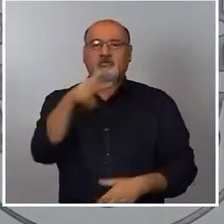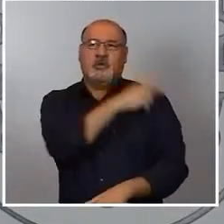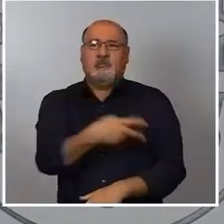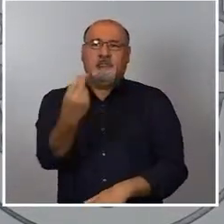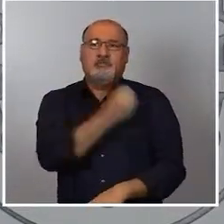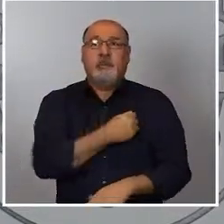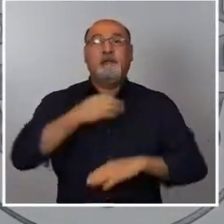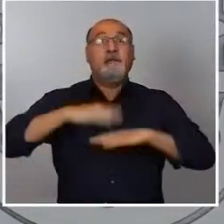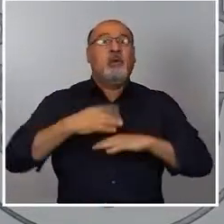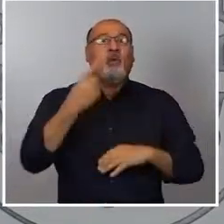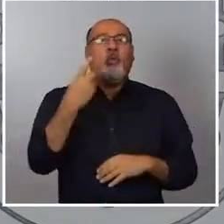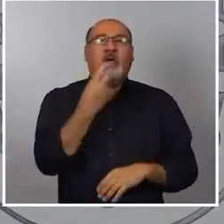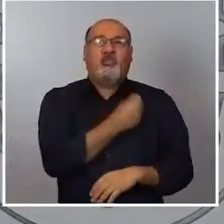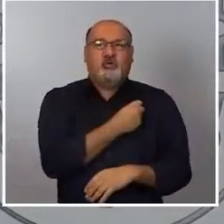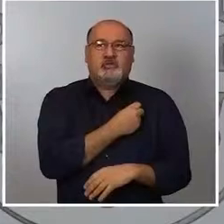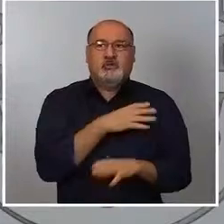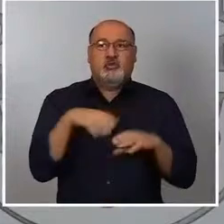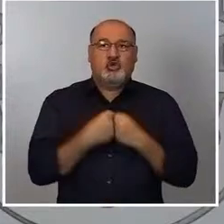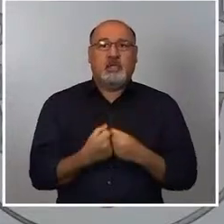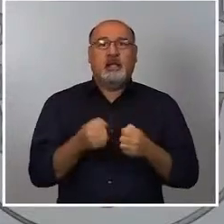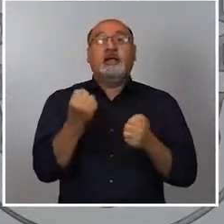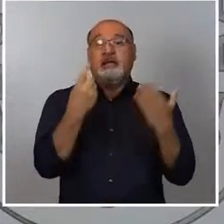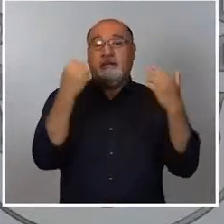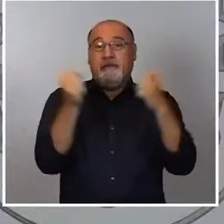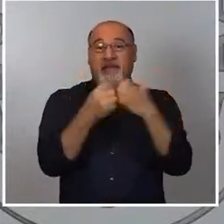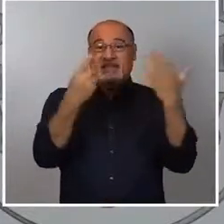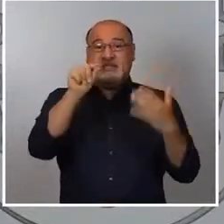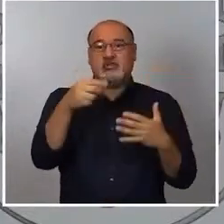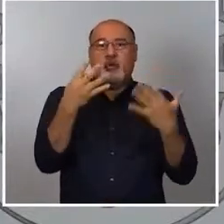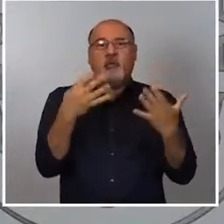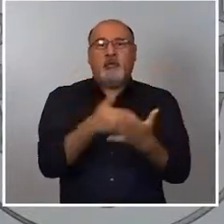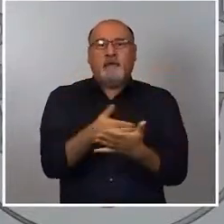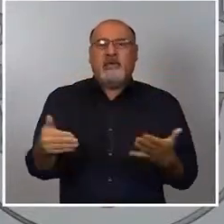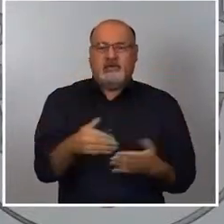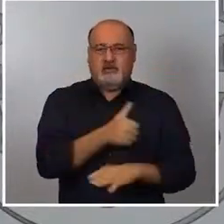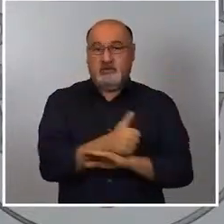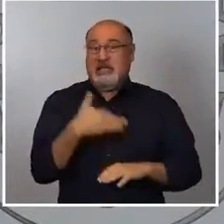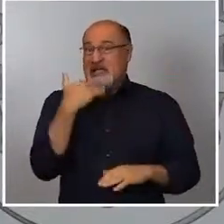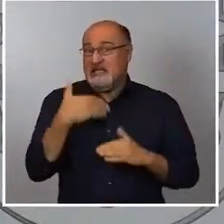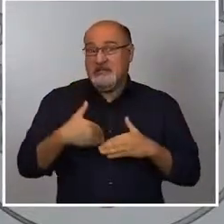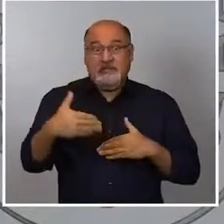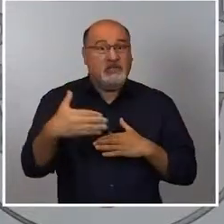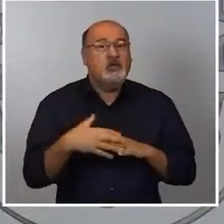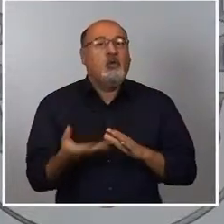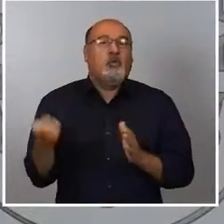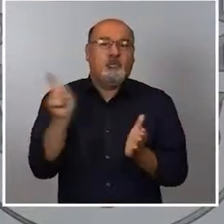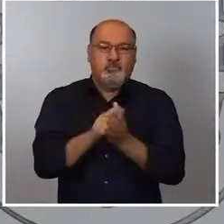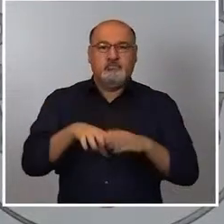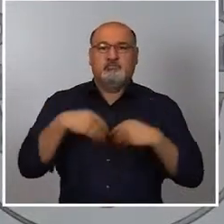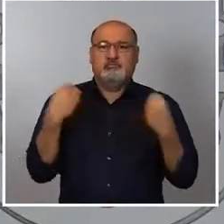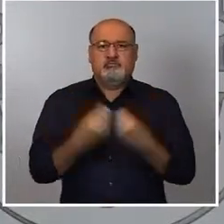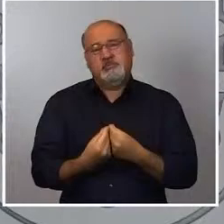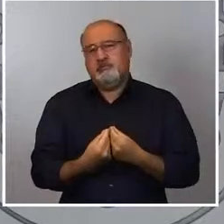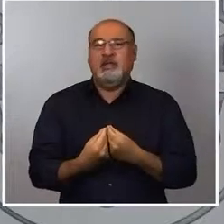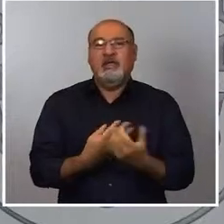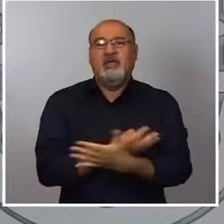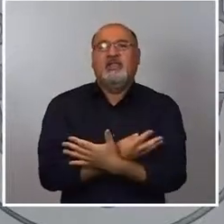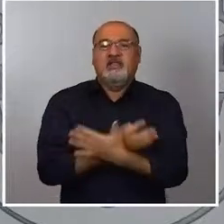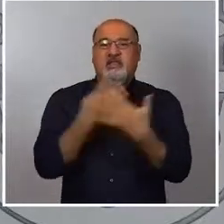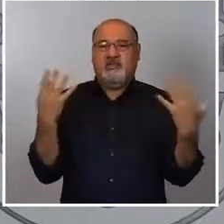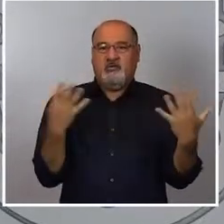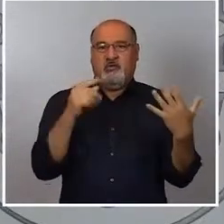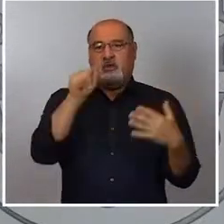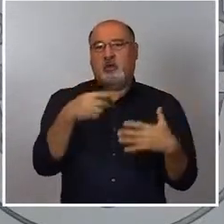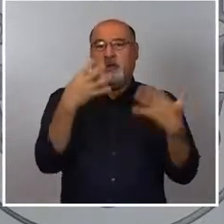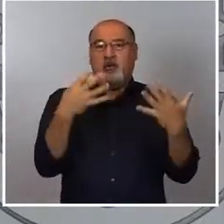dosis 26.9 y estamos apunto a alcanzar los 20 millones también 19,9 millones de 2d personas